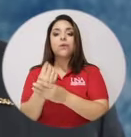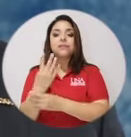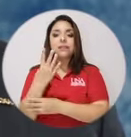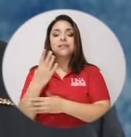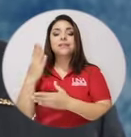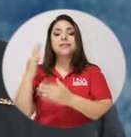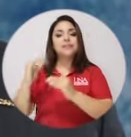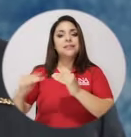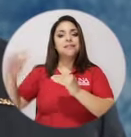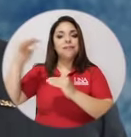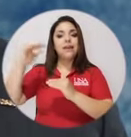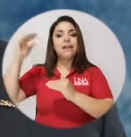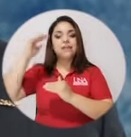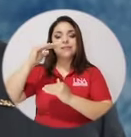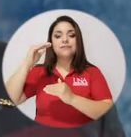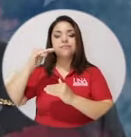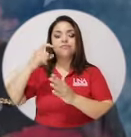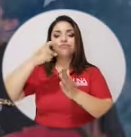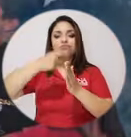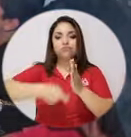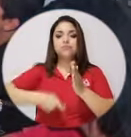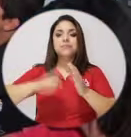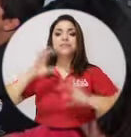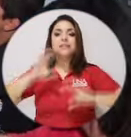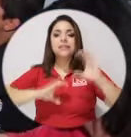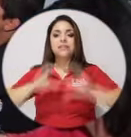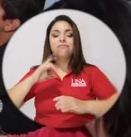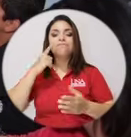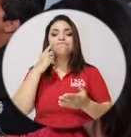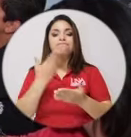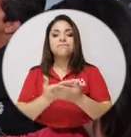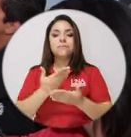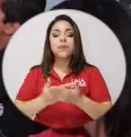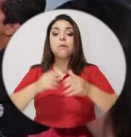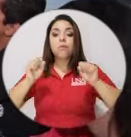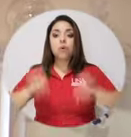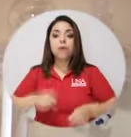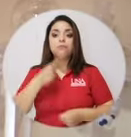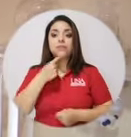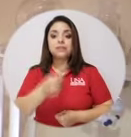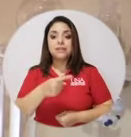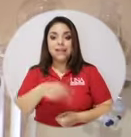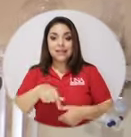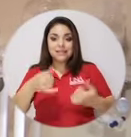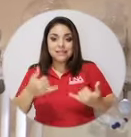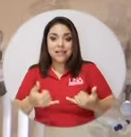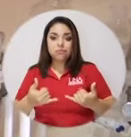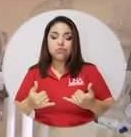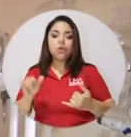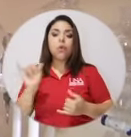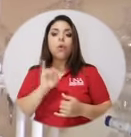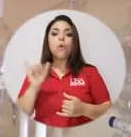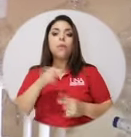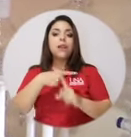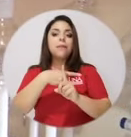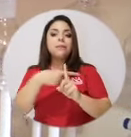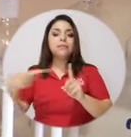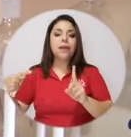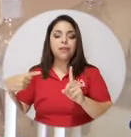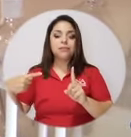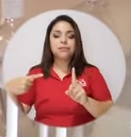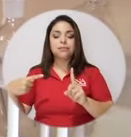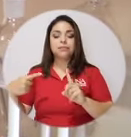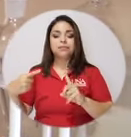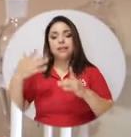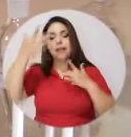de cierto nivel de rigurosidad y evidencia científica, podría uno decir que estamos como a la mitad del proceso de la